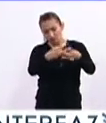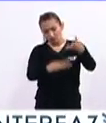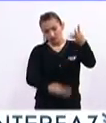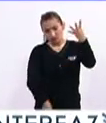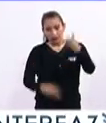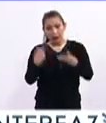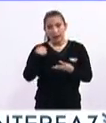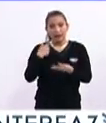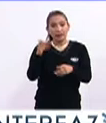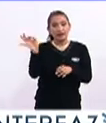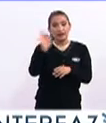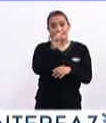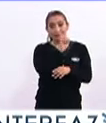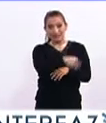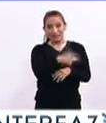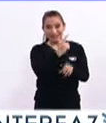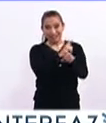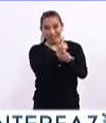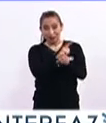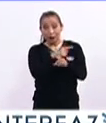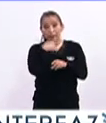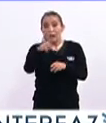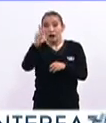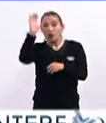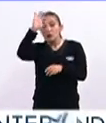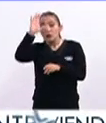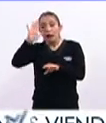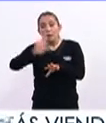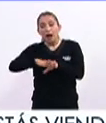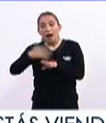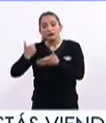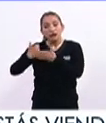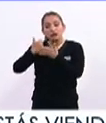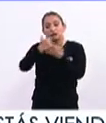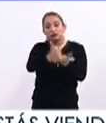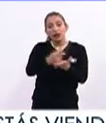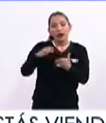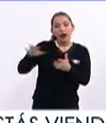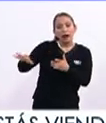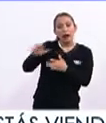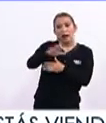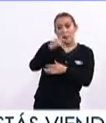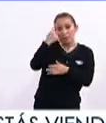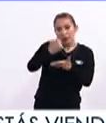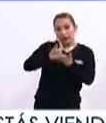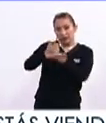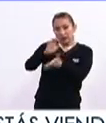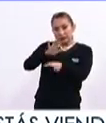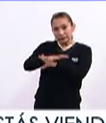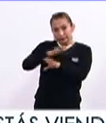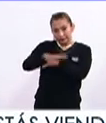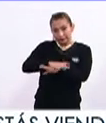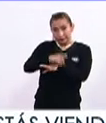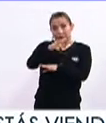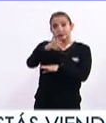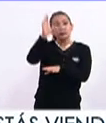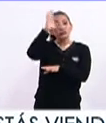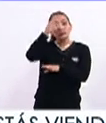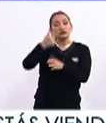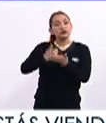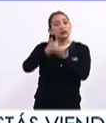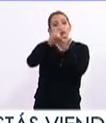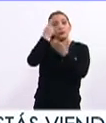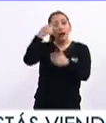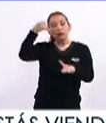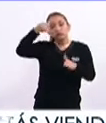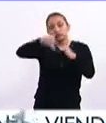más allá de las propias carreras que los jóvenes sean factores de cambio, porque la cultura nos permite profundizar